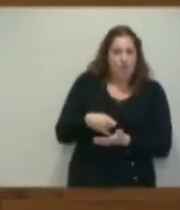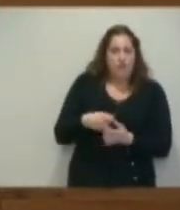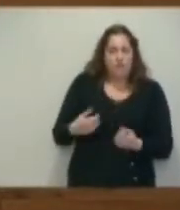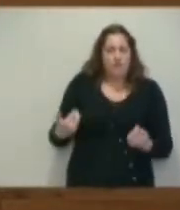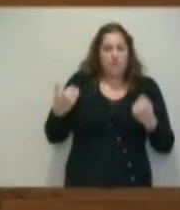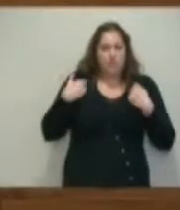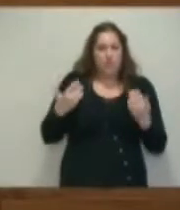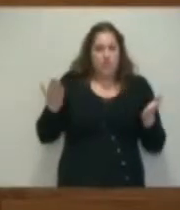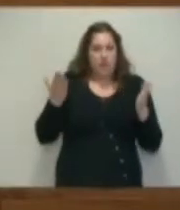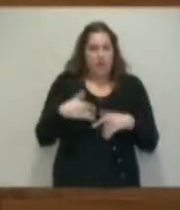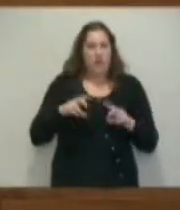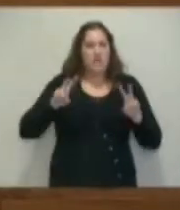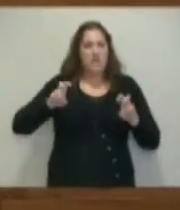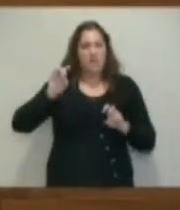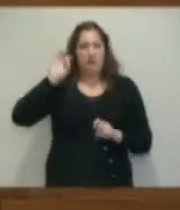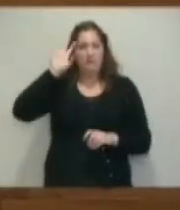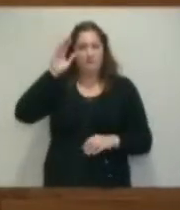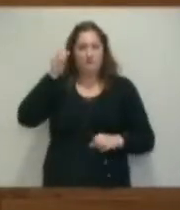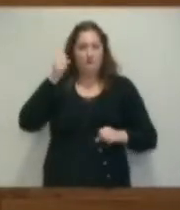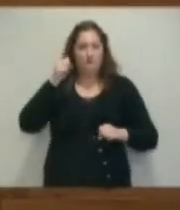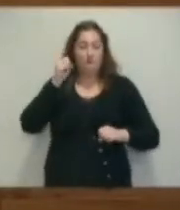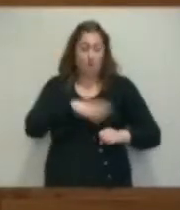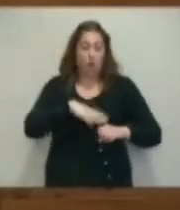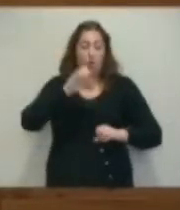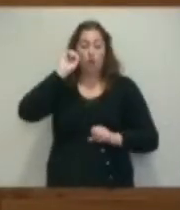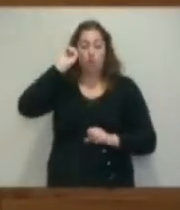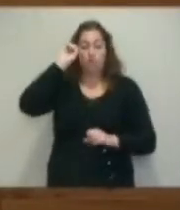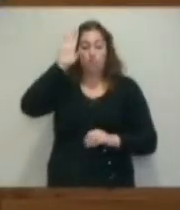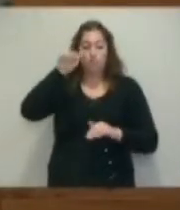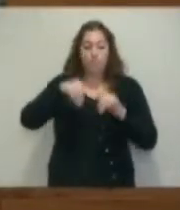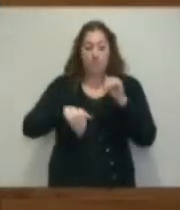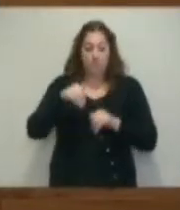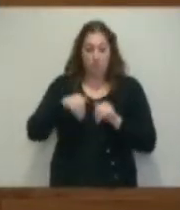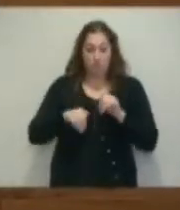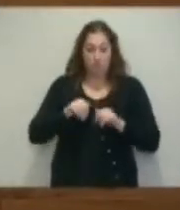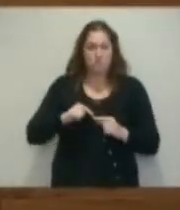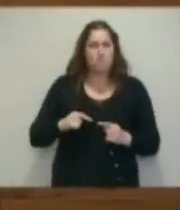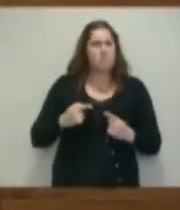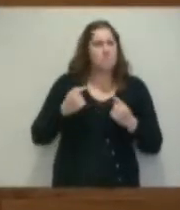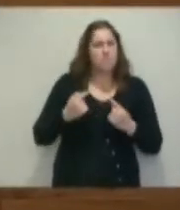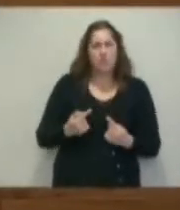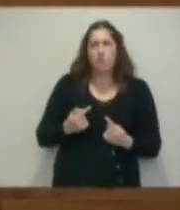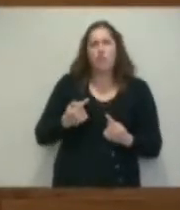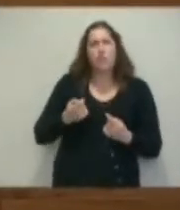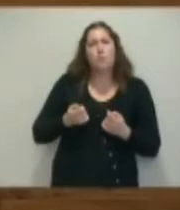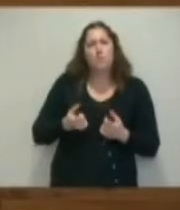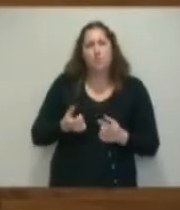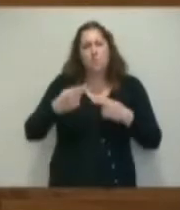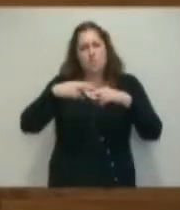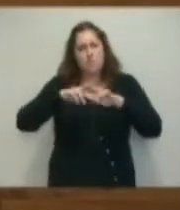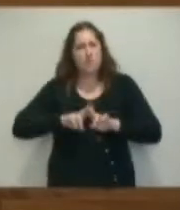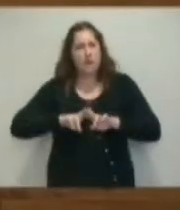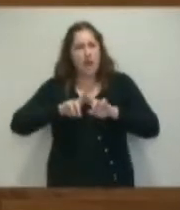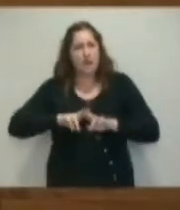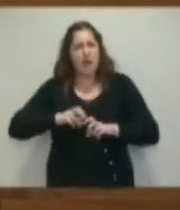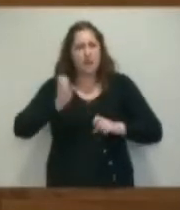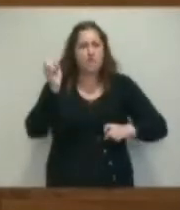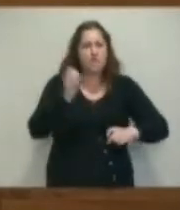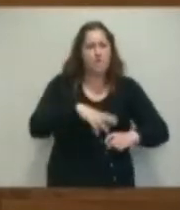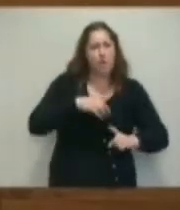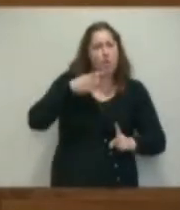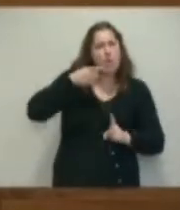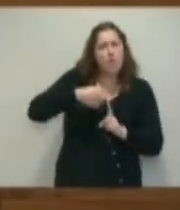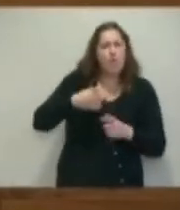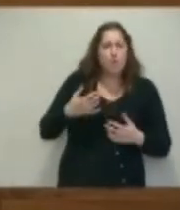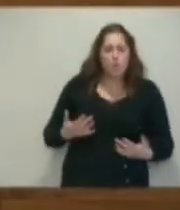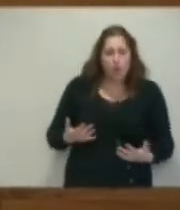fondos mineros. Bueno, quiero en primer lugar empezar haciendo un pequeño análisis sobre qué eran estos fondos. Eran